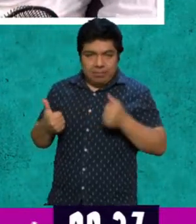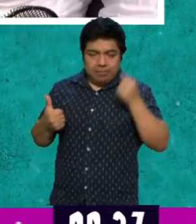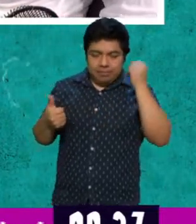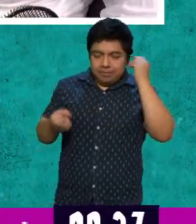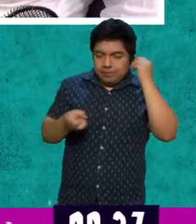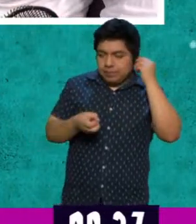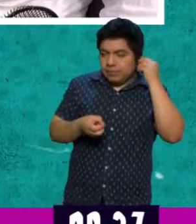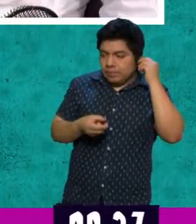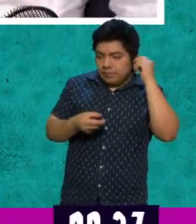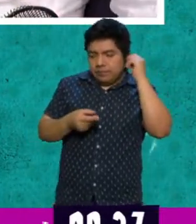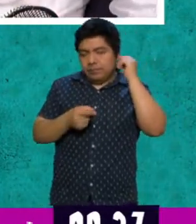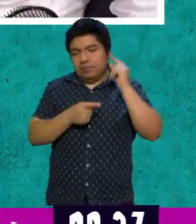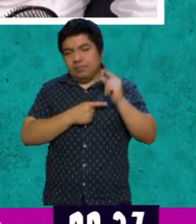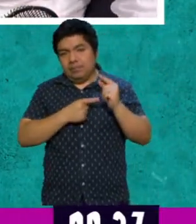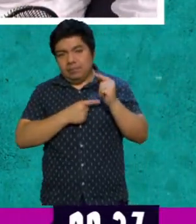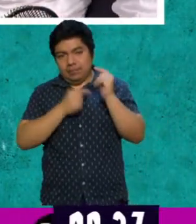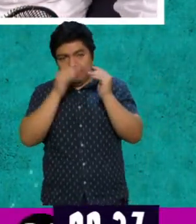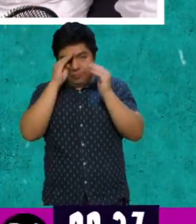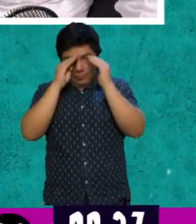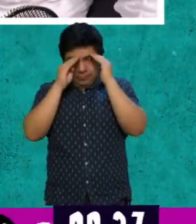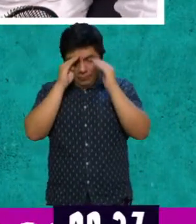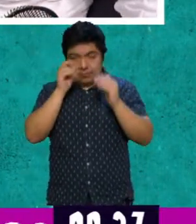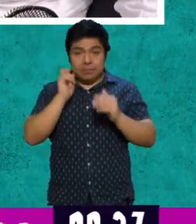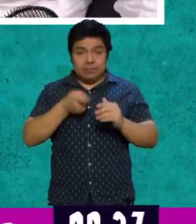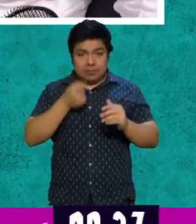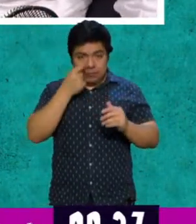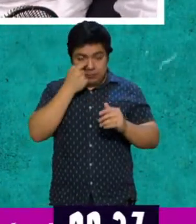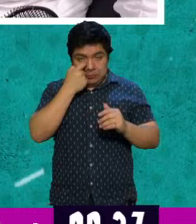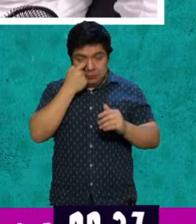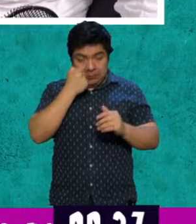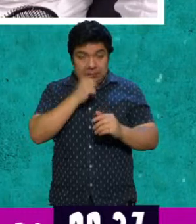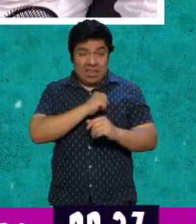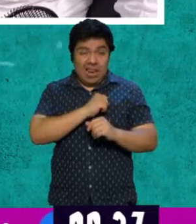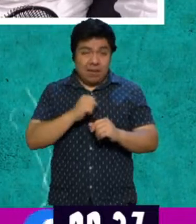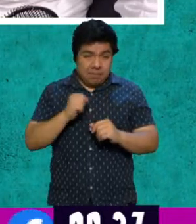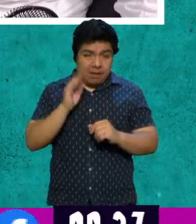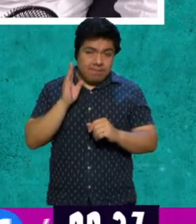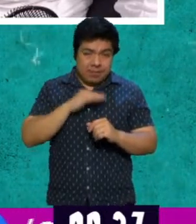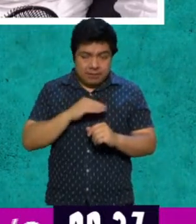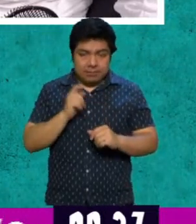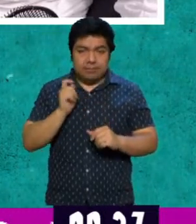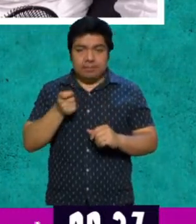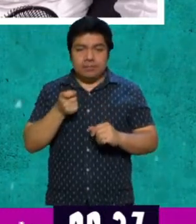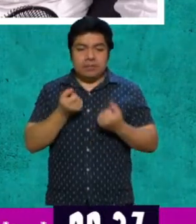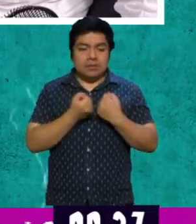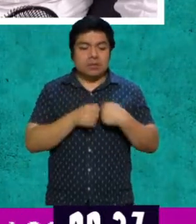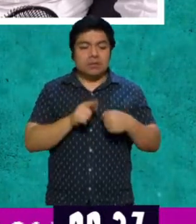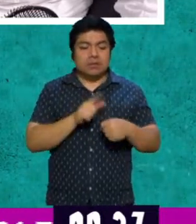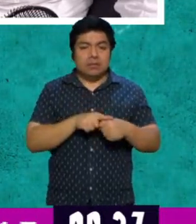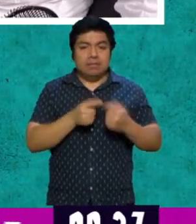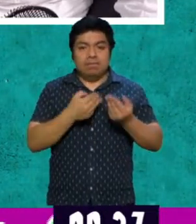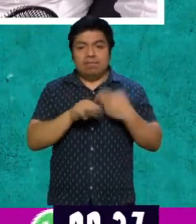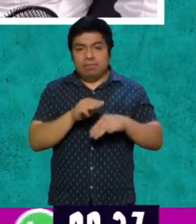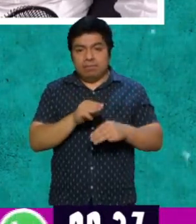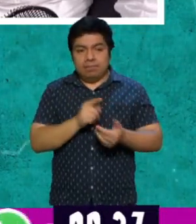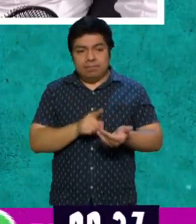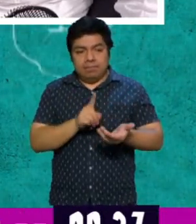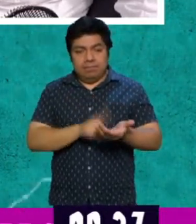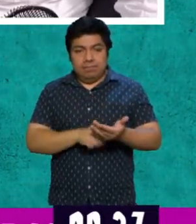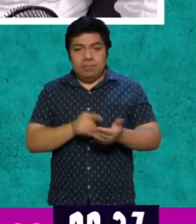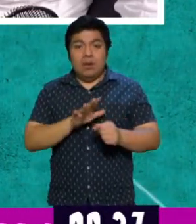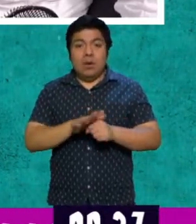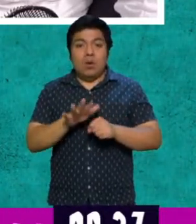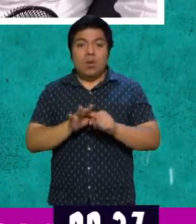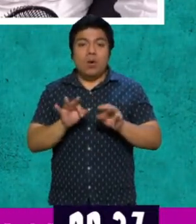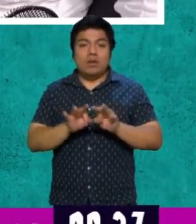es. Entonces hay que entender que el mal Ajenos. tiene que ver con esta estructura social, con este sistema mundo donde lo que